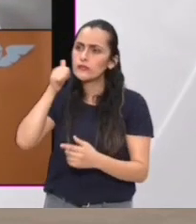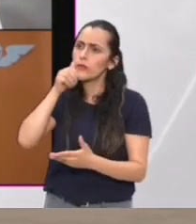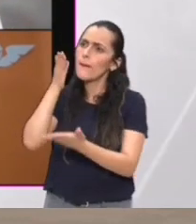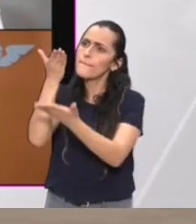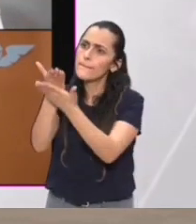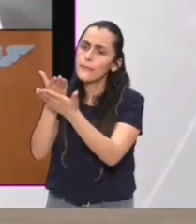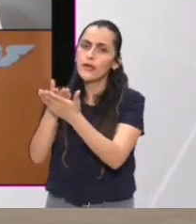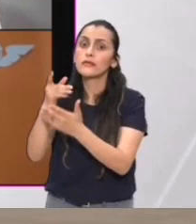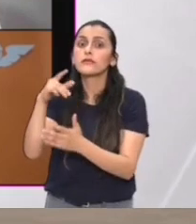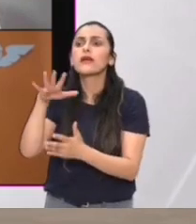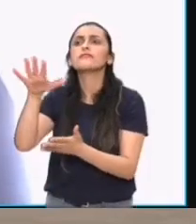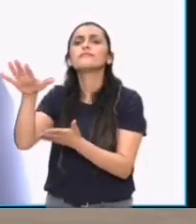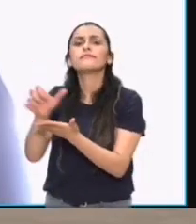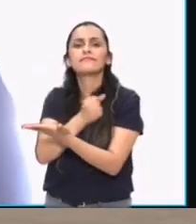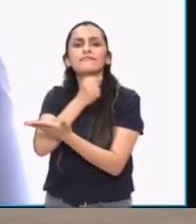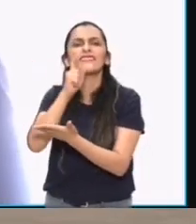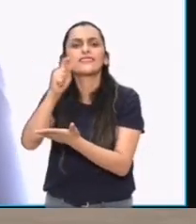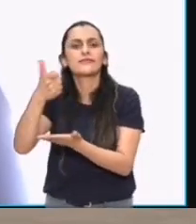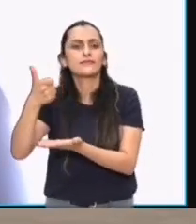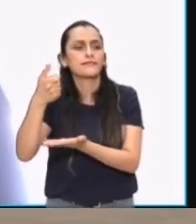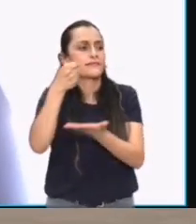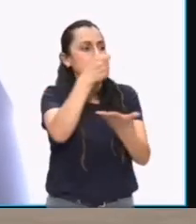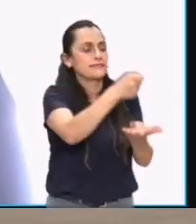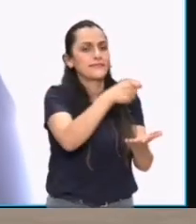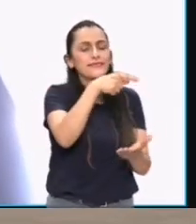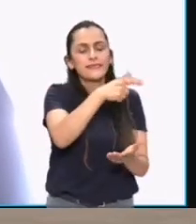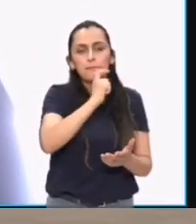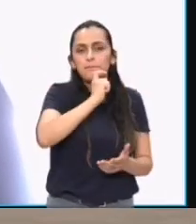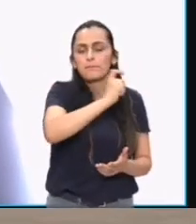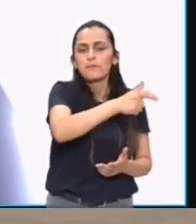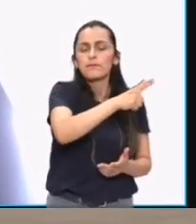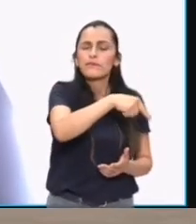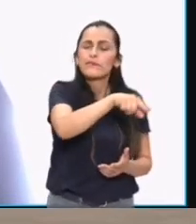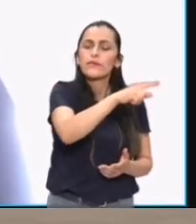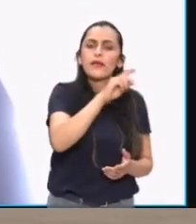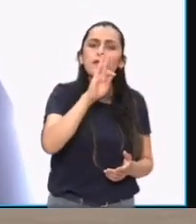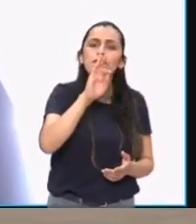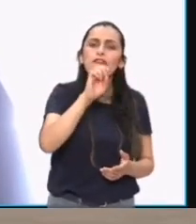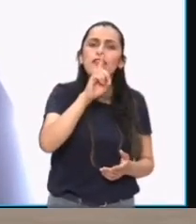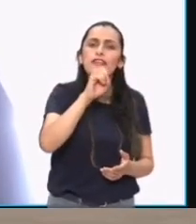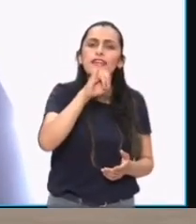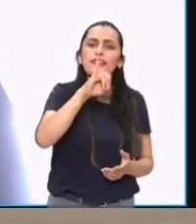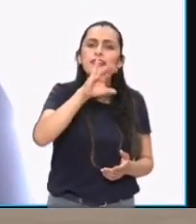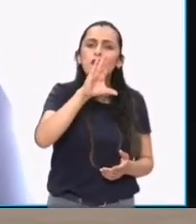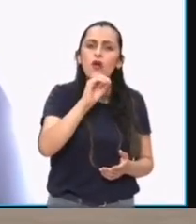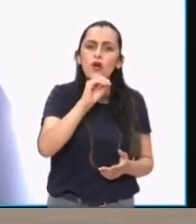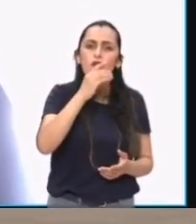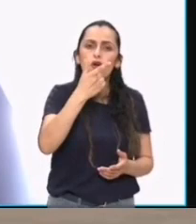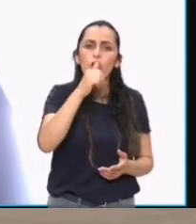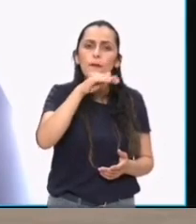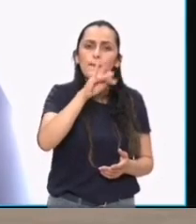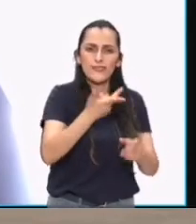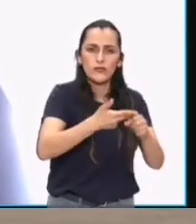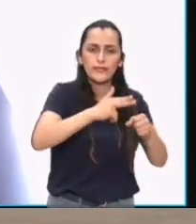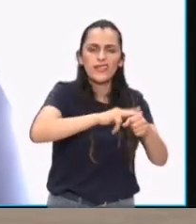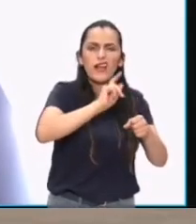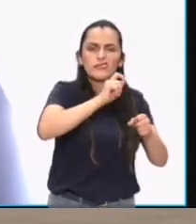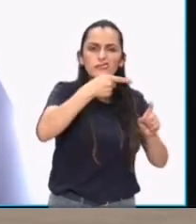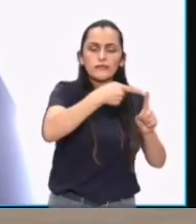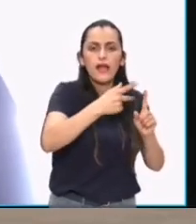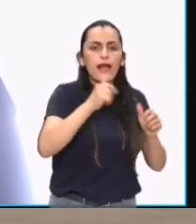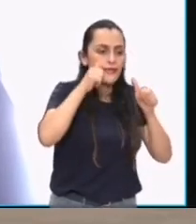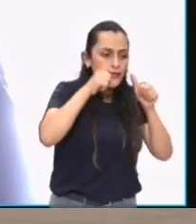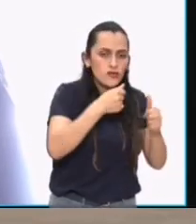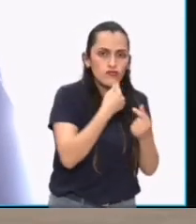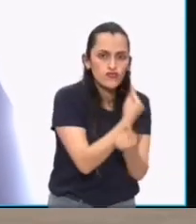Hospital Federico Gómez en concreto, que es el encargado de del cáncer infantil. Adicional a eso, hicimos dentro de la Comisión